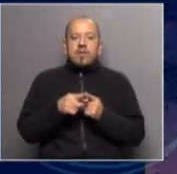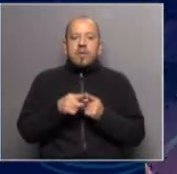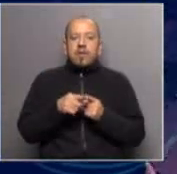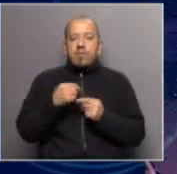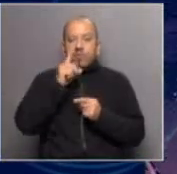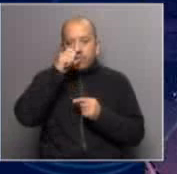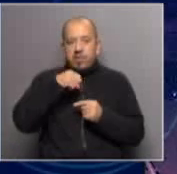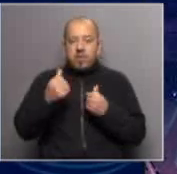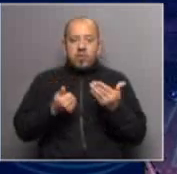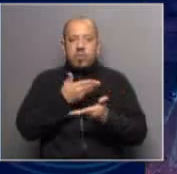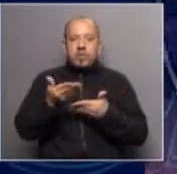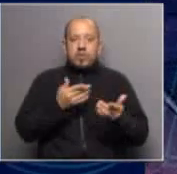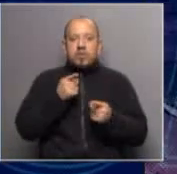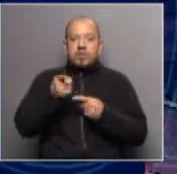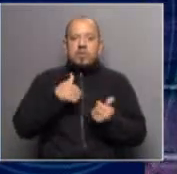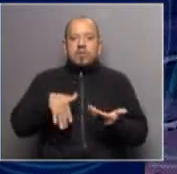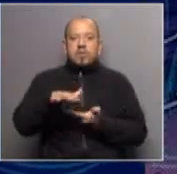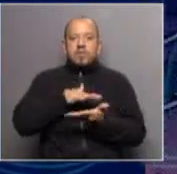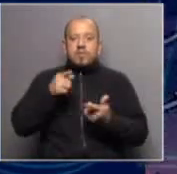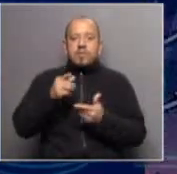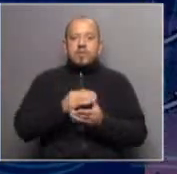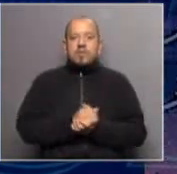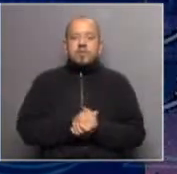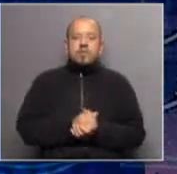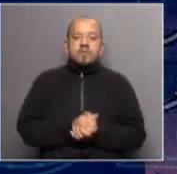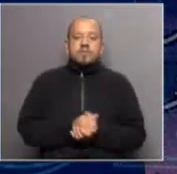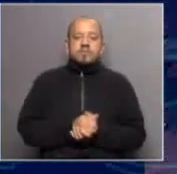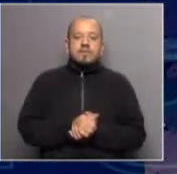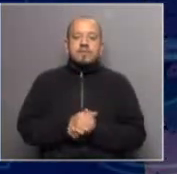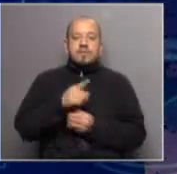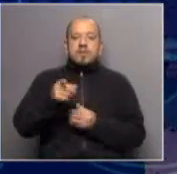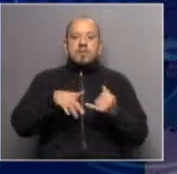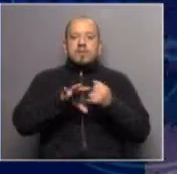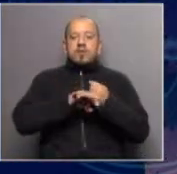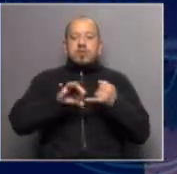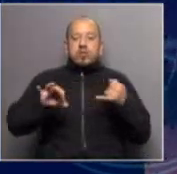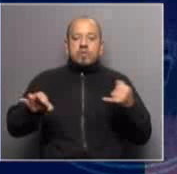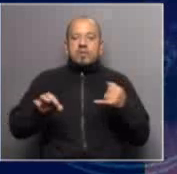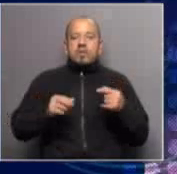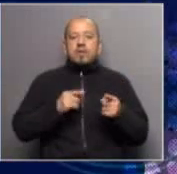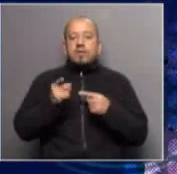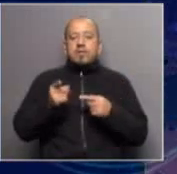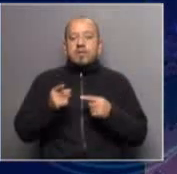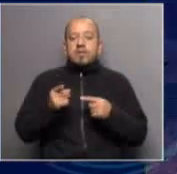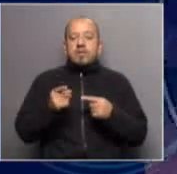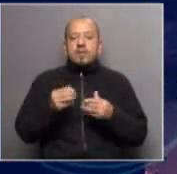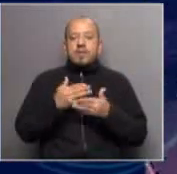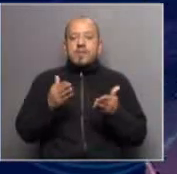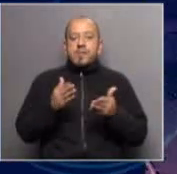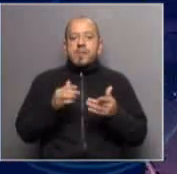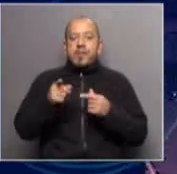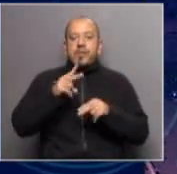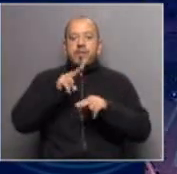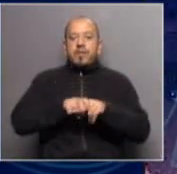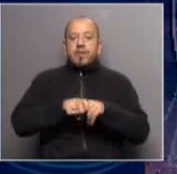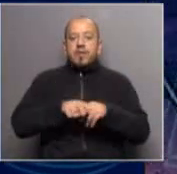que estaban usufructando su lugar. Y le dábamos un choripán, compramos suficiente chorizo como para sentarte ahí y te